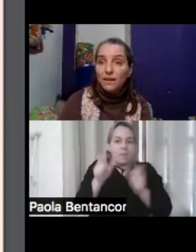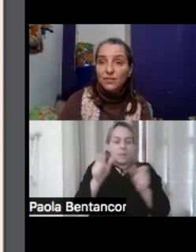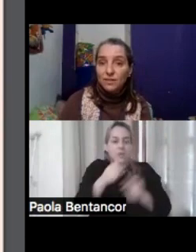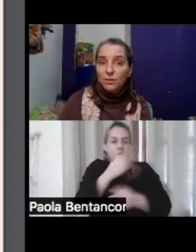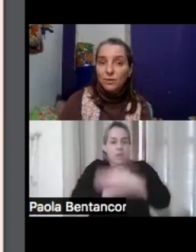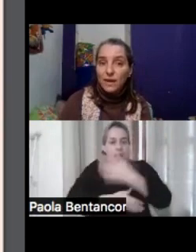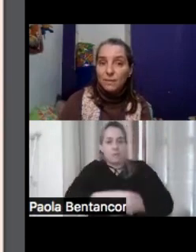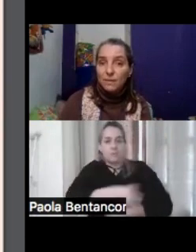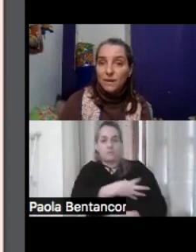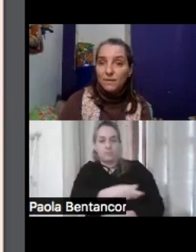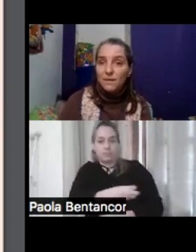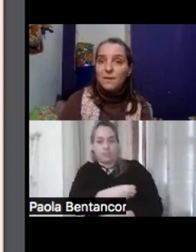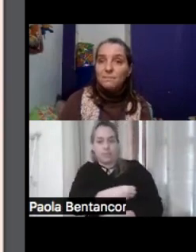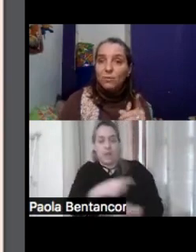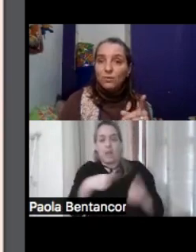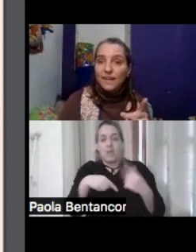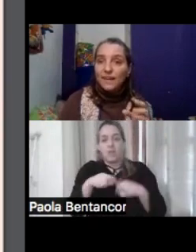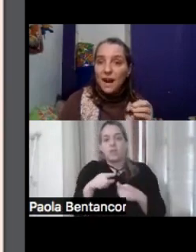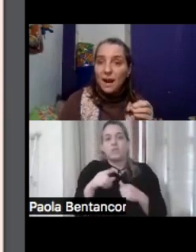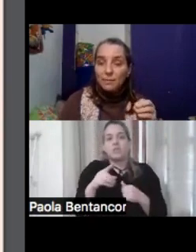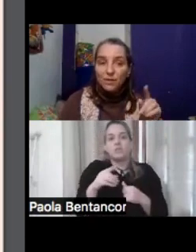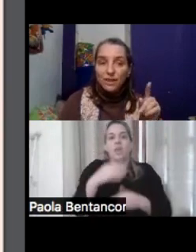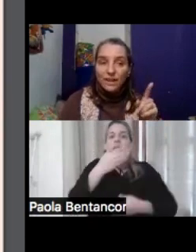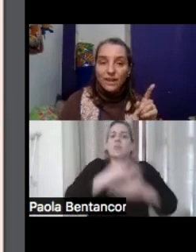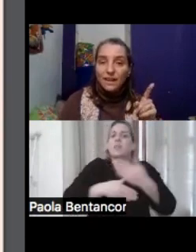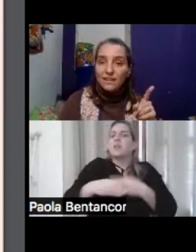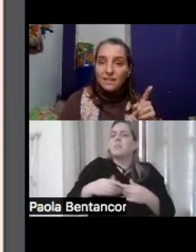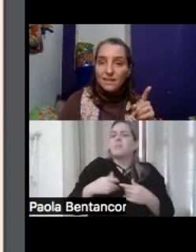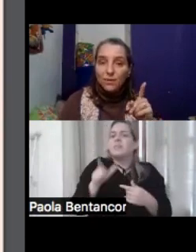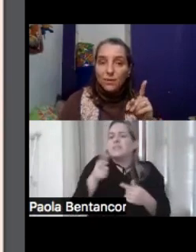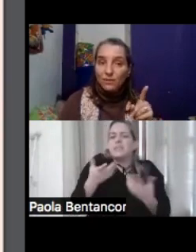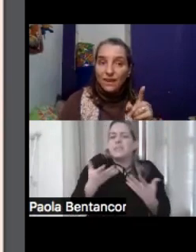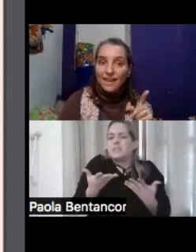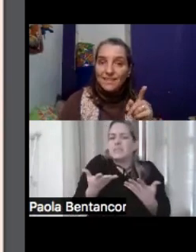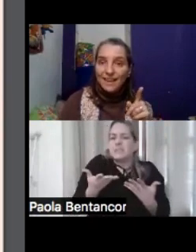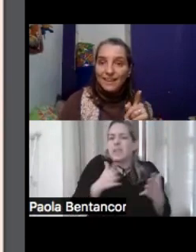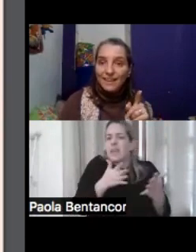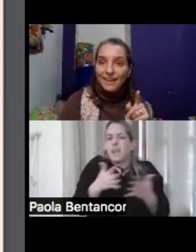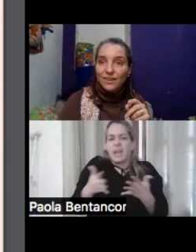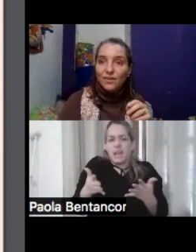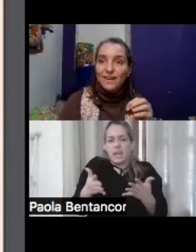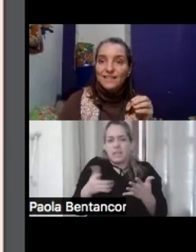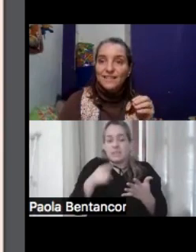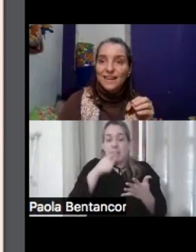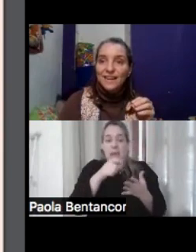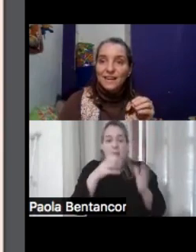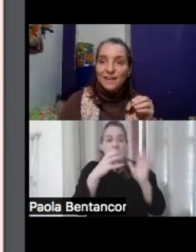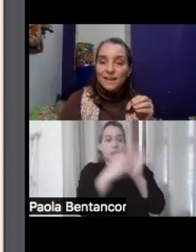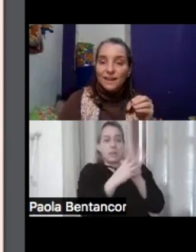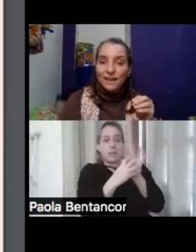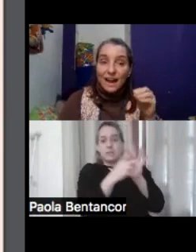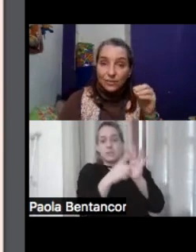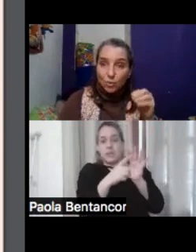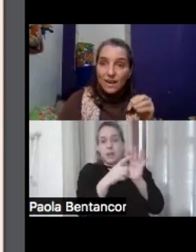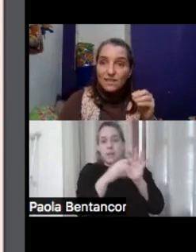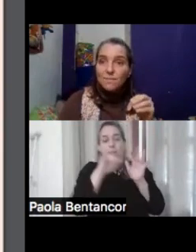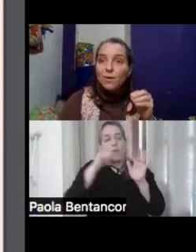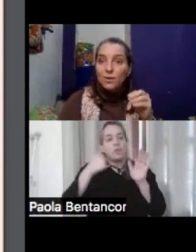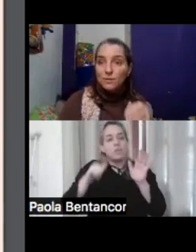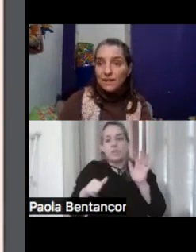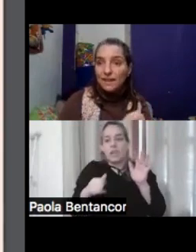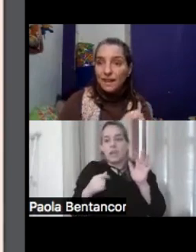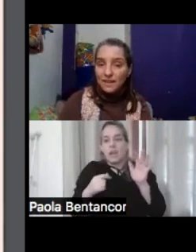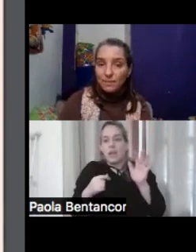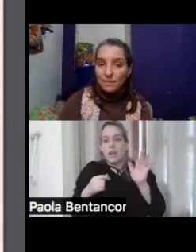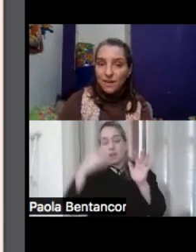vamos a definir también el concepto de discapacidad. Me gustaría aclarar primero que nada que ese símbolo que ven ahí, celeste y negro, es el